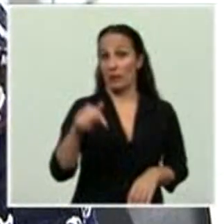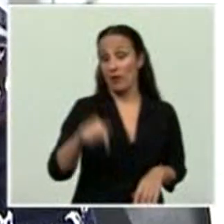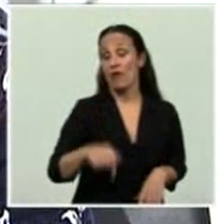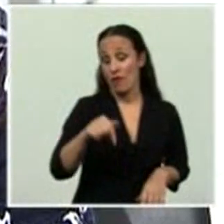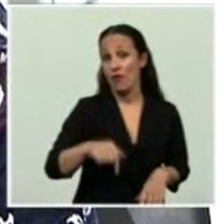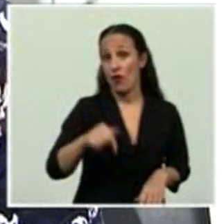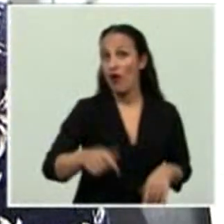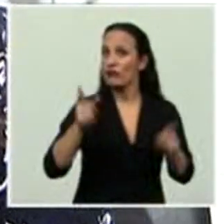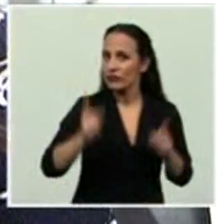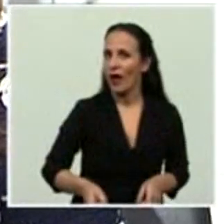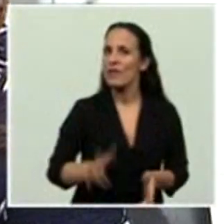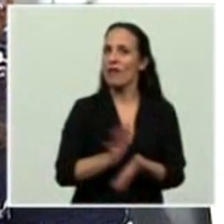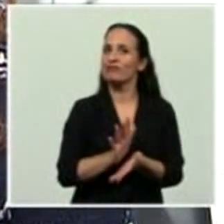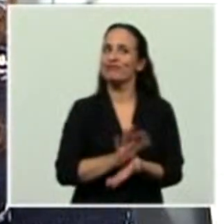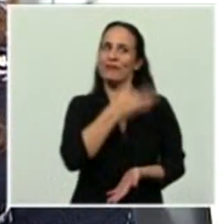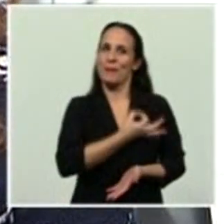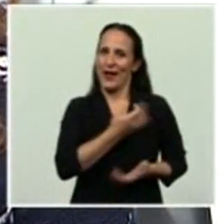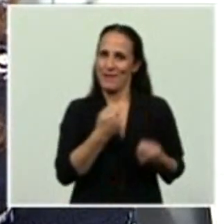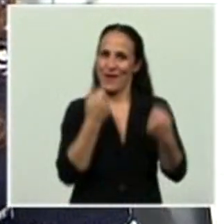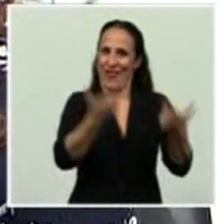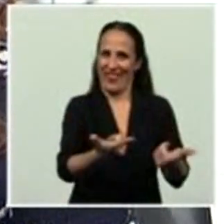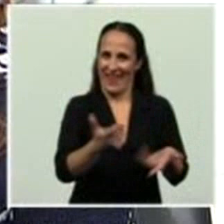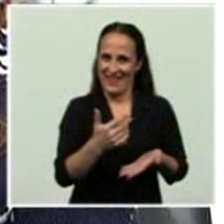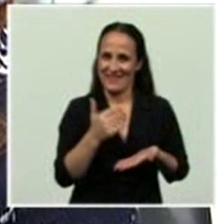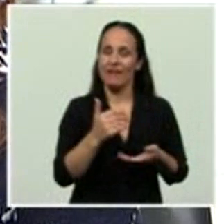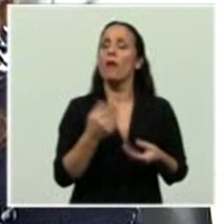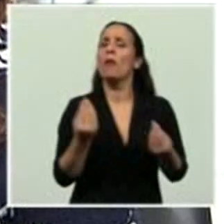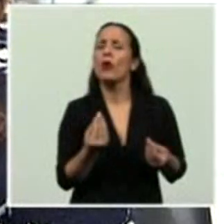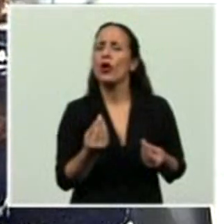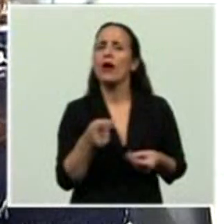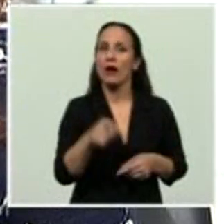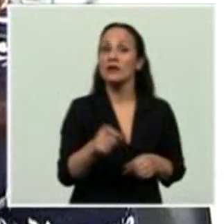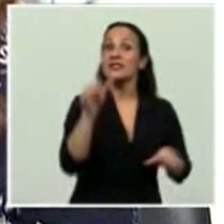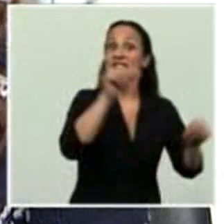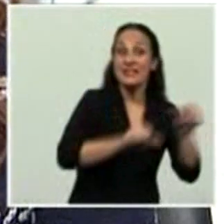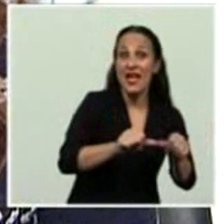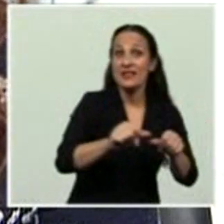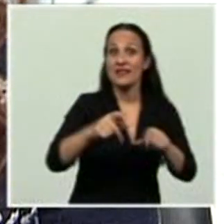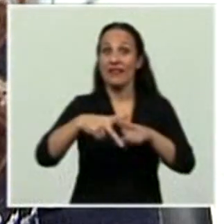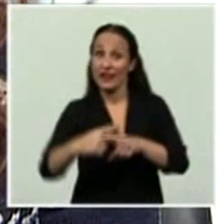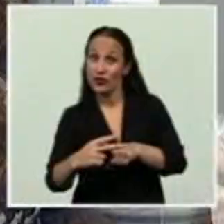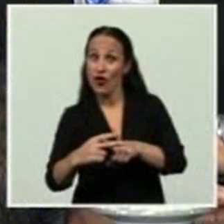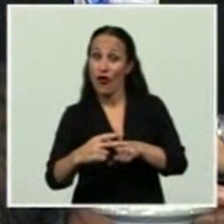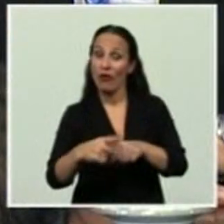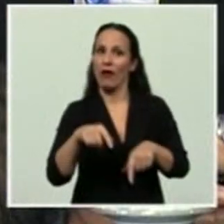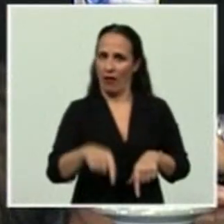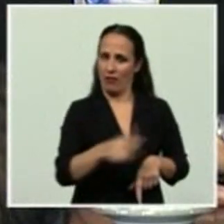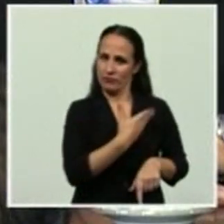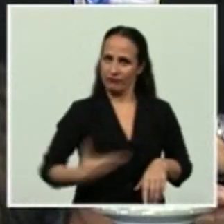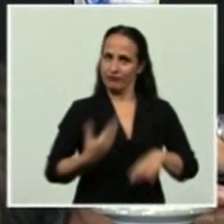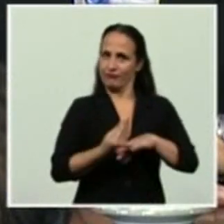también hemos premiado porque ciencia y tecnología ha tenido a partir de esta